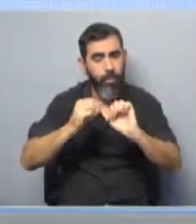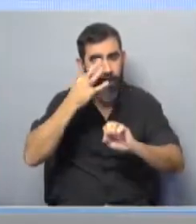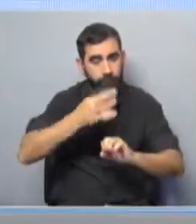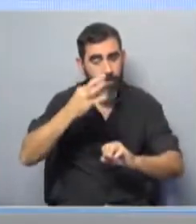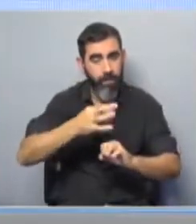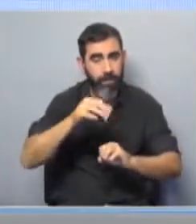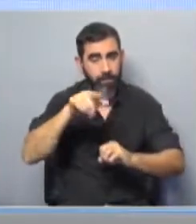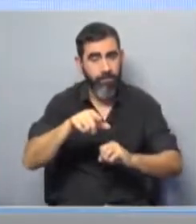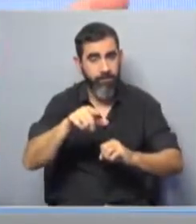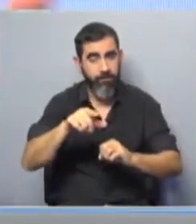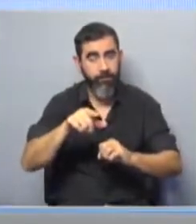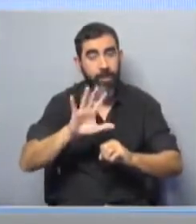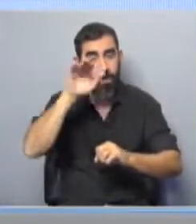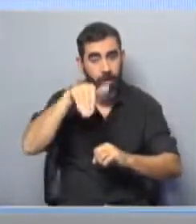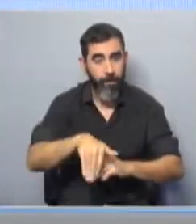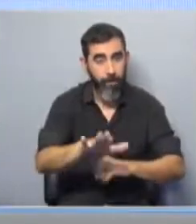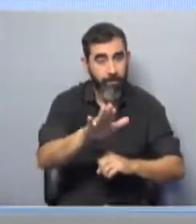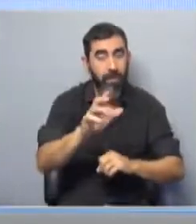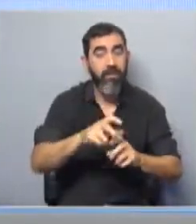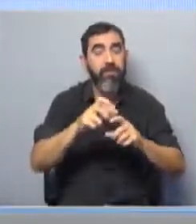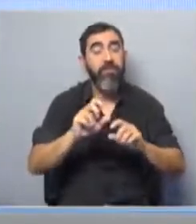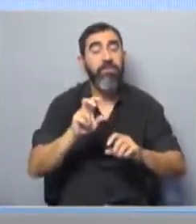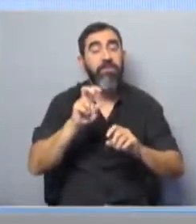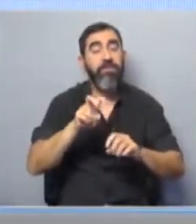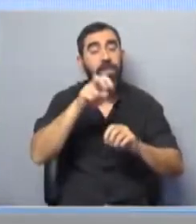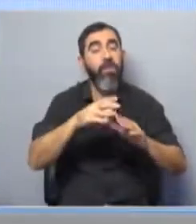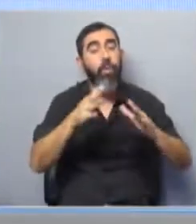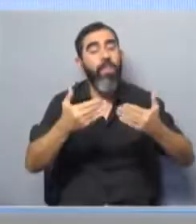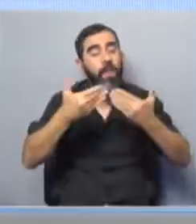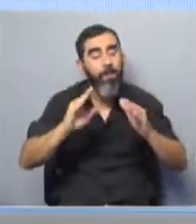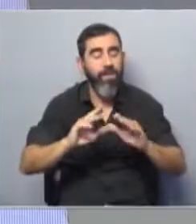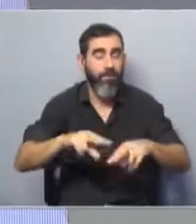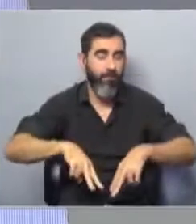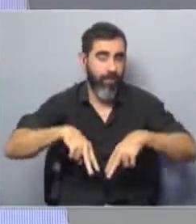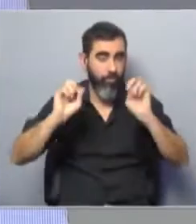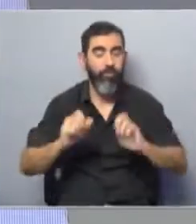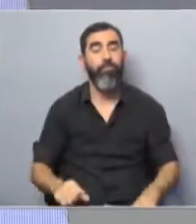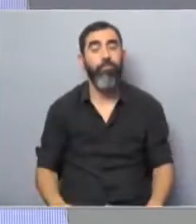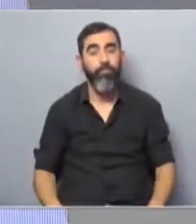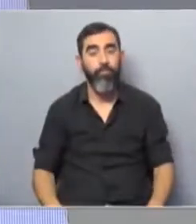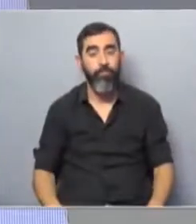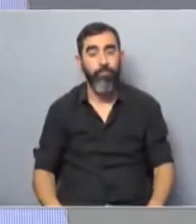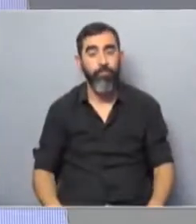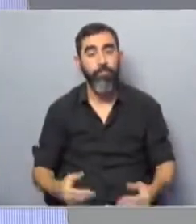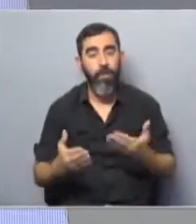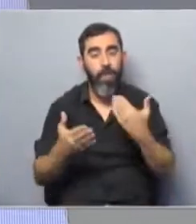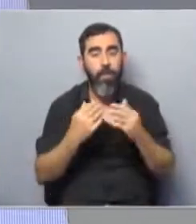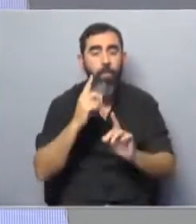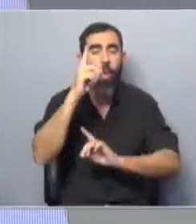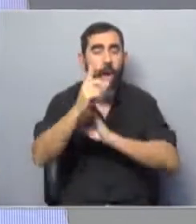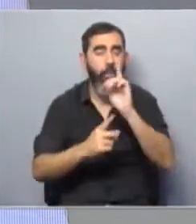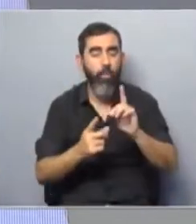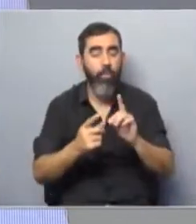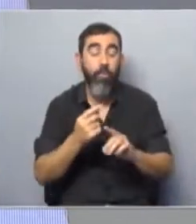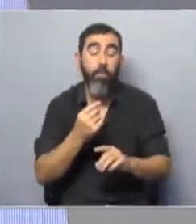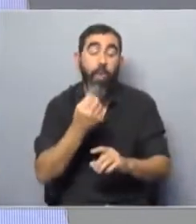sus represas, mientras que con Salto Grande vamos en una etapa inicial de los estudios. Hablamos de algunos y en los minutos que nos quedan está